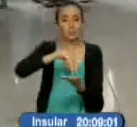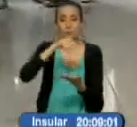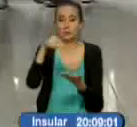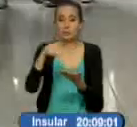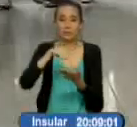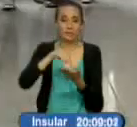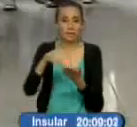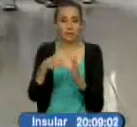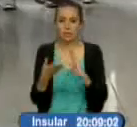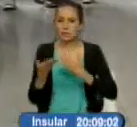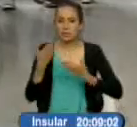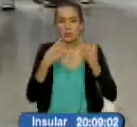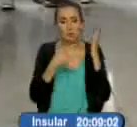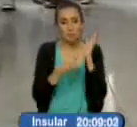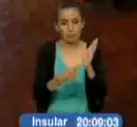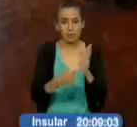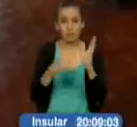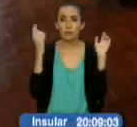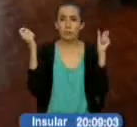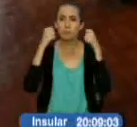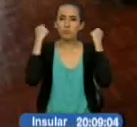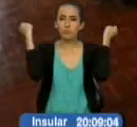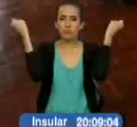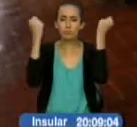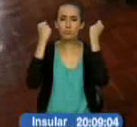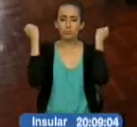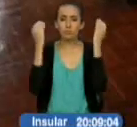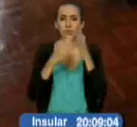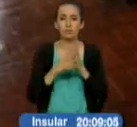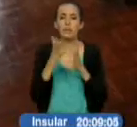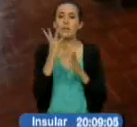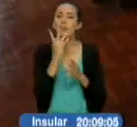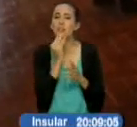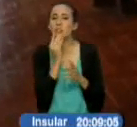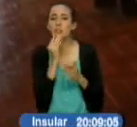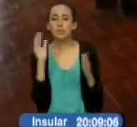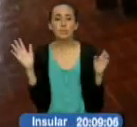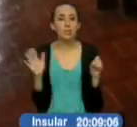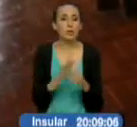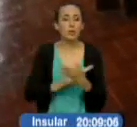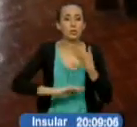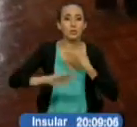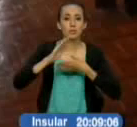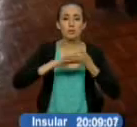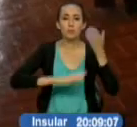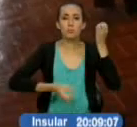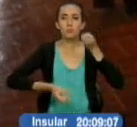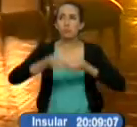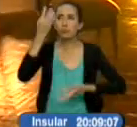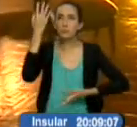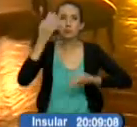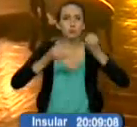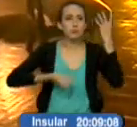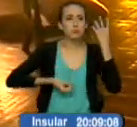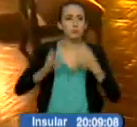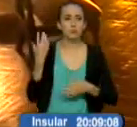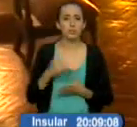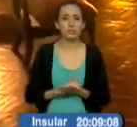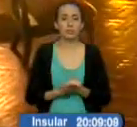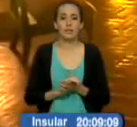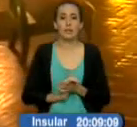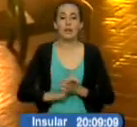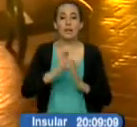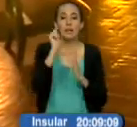Los asistentes también pudieron disfrutar de un espectáculo lleno de colores con el lanzamiento de pirotécnicos desde el Palacio de Carondelet. La